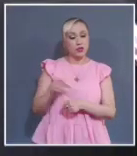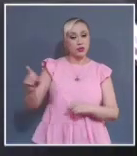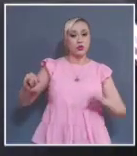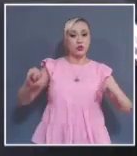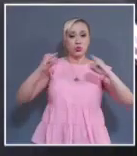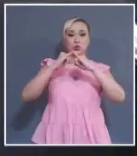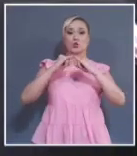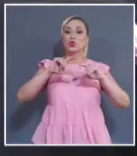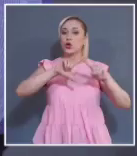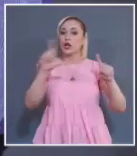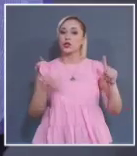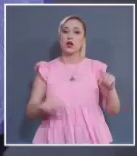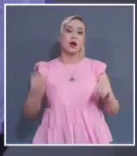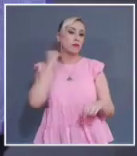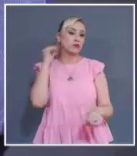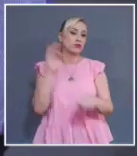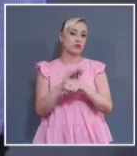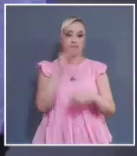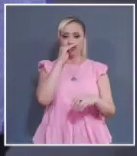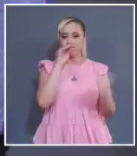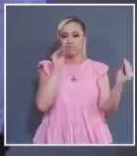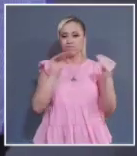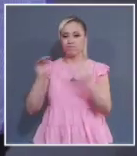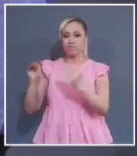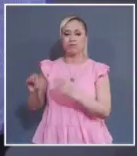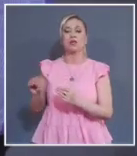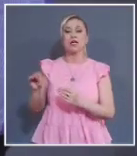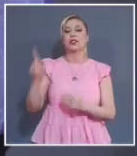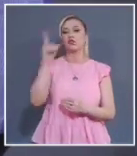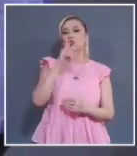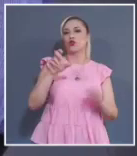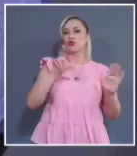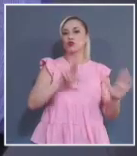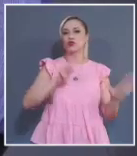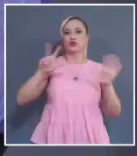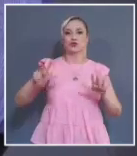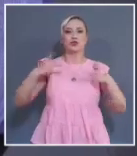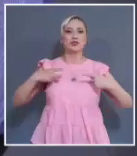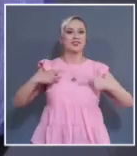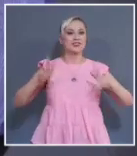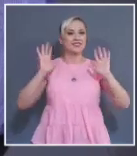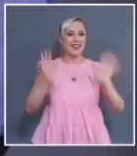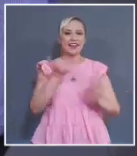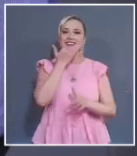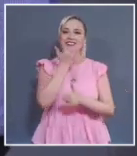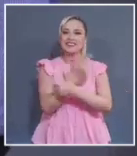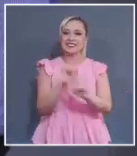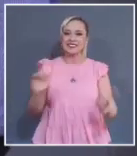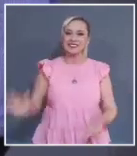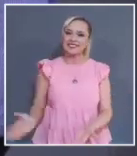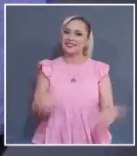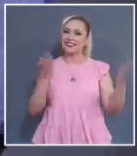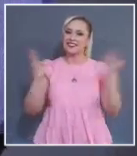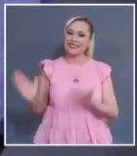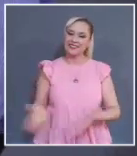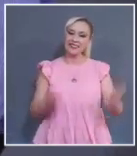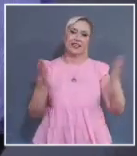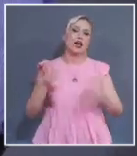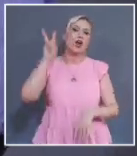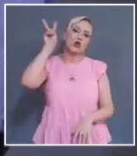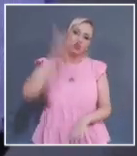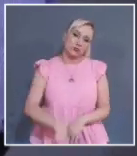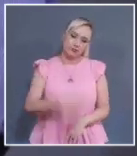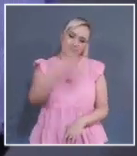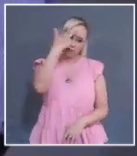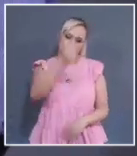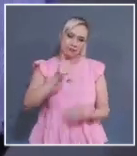que 188 personas recuperen su libertad por amnistía. Para el canal del Poder Judicial de la Federación, Juan